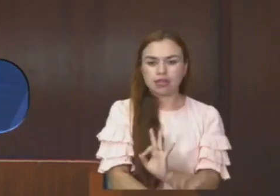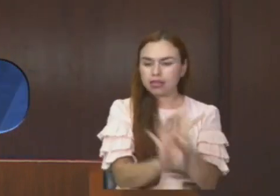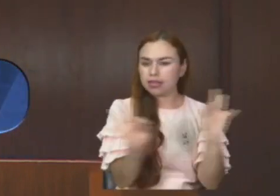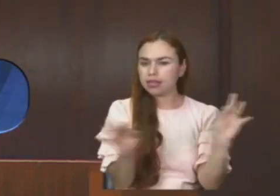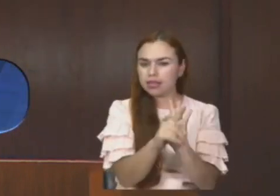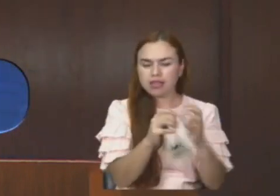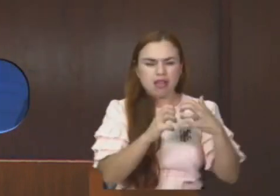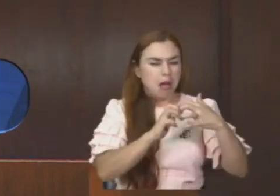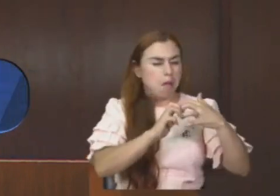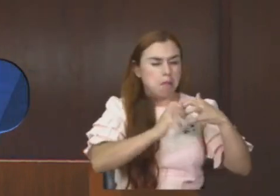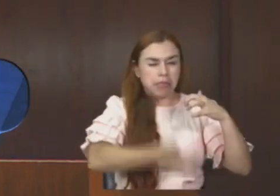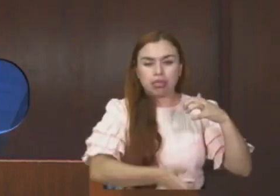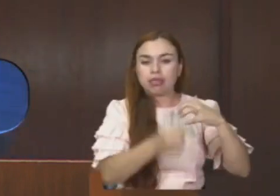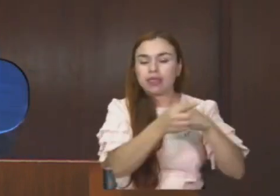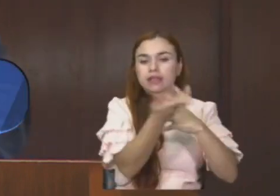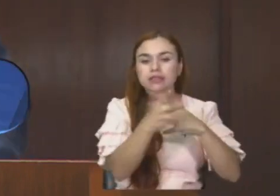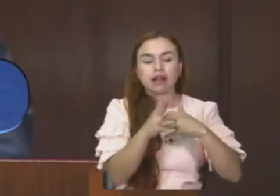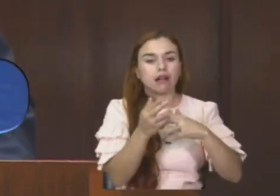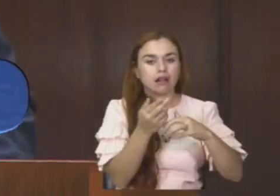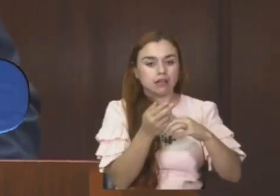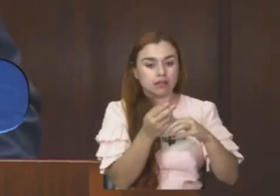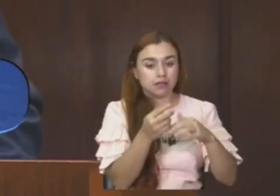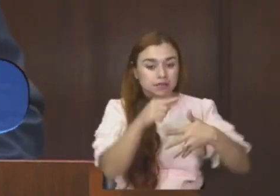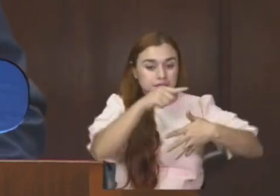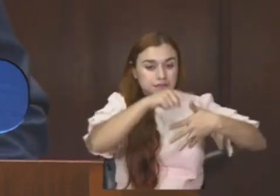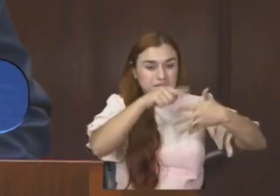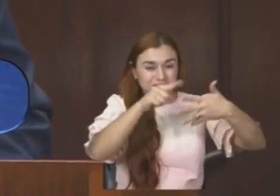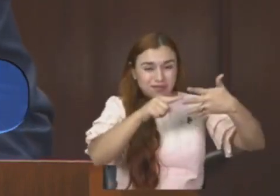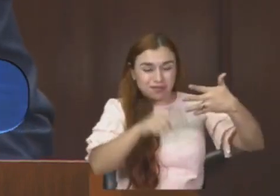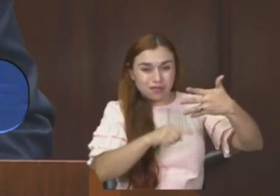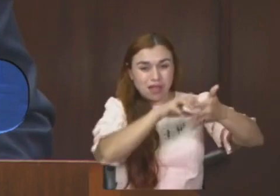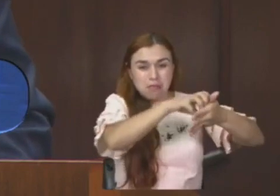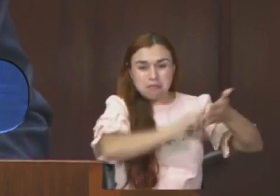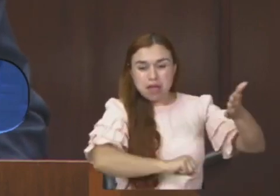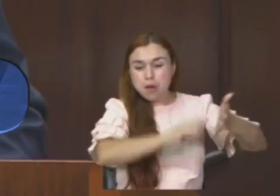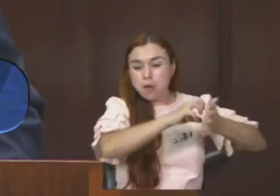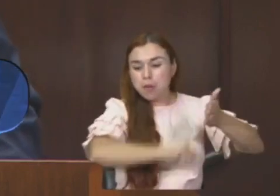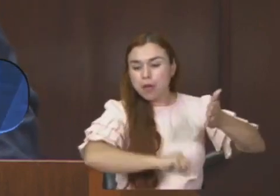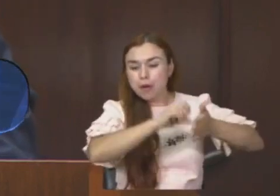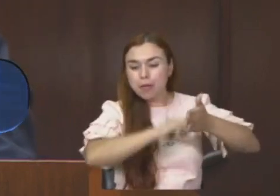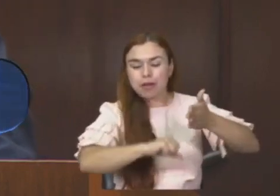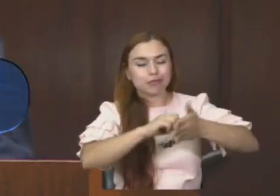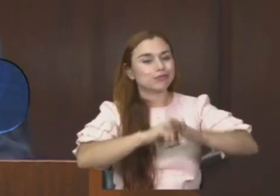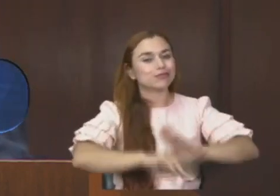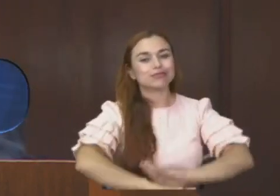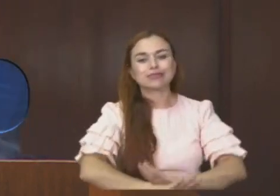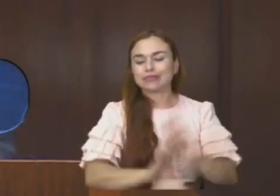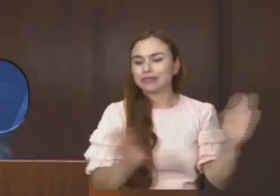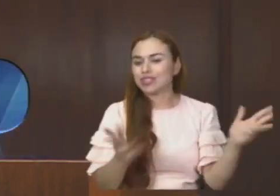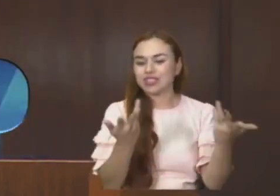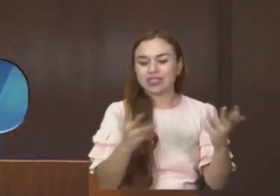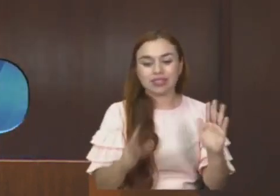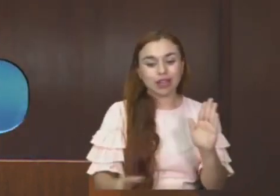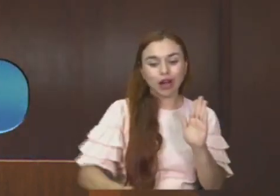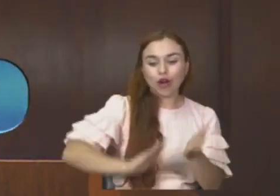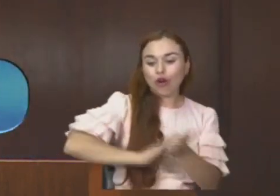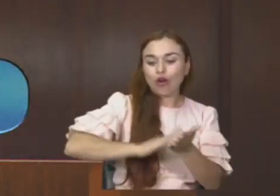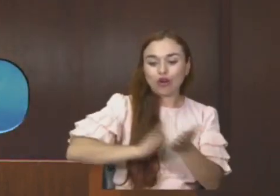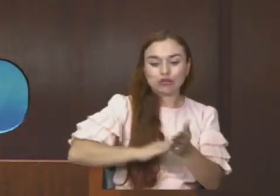las exoneraciones arriba listadas ya no le son aplicables a la empresa porque no existe un contrato